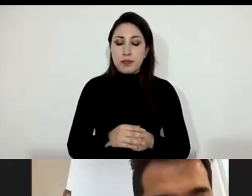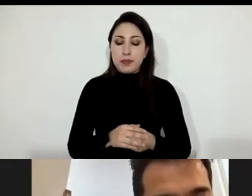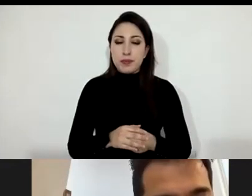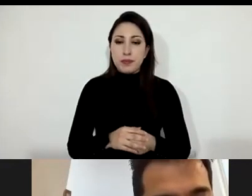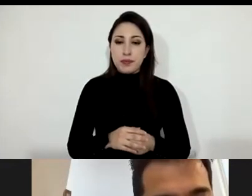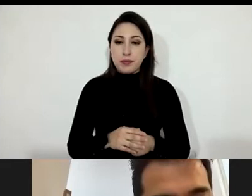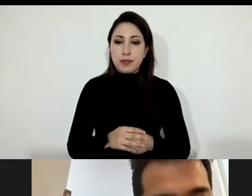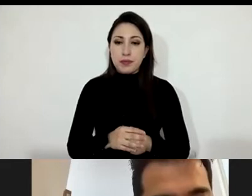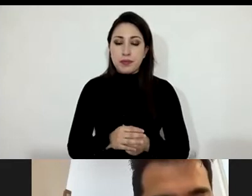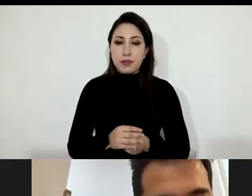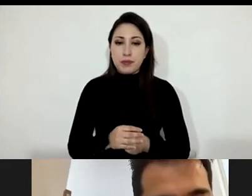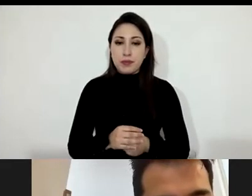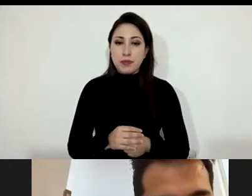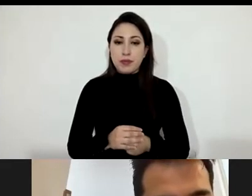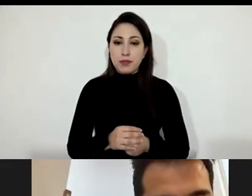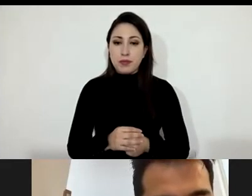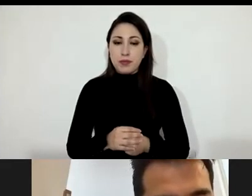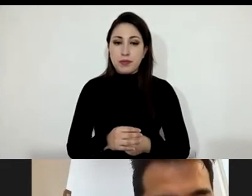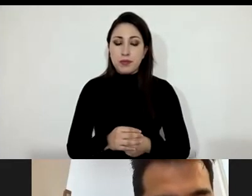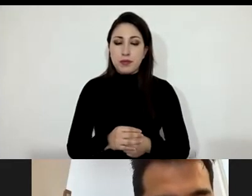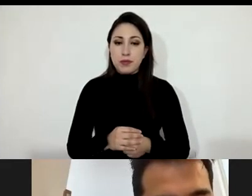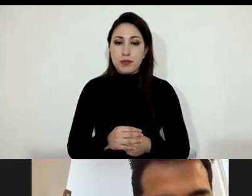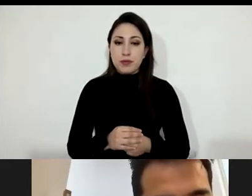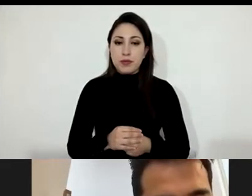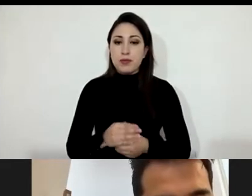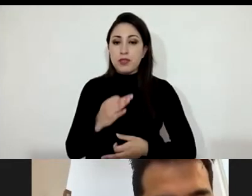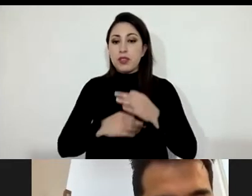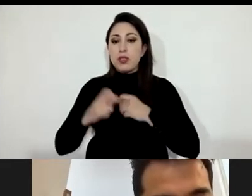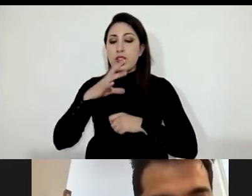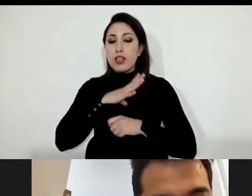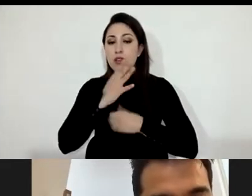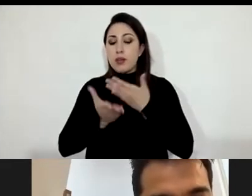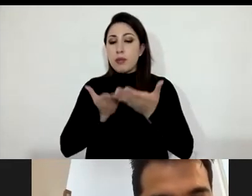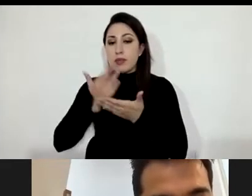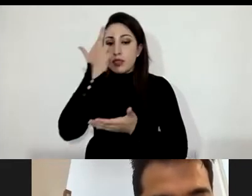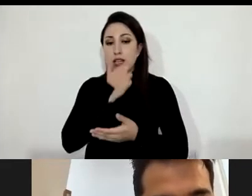y Rendición de Cuentas de la Ciudad de México, dentro del recurso de revisión